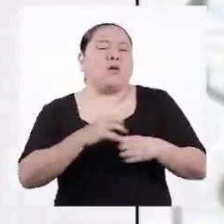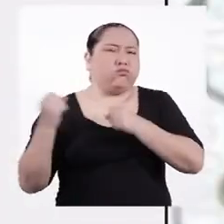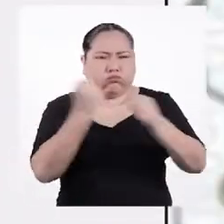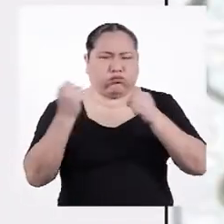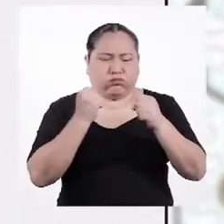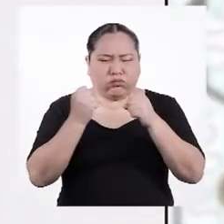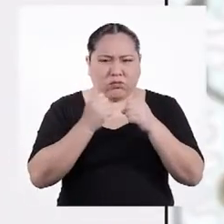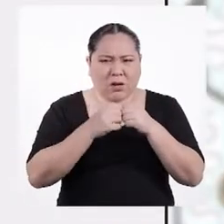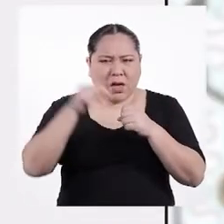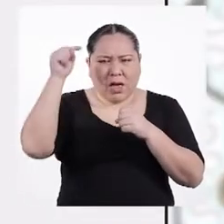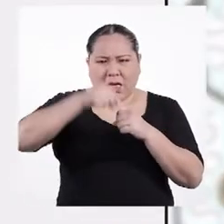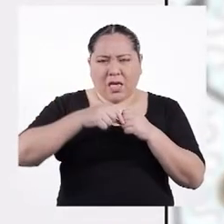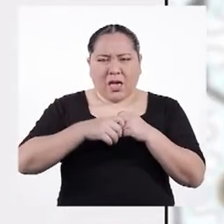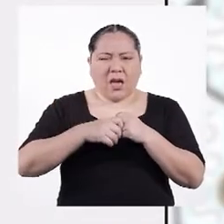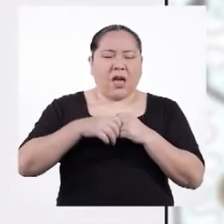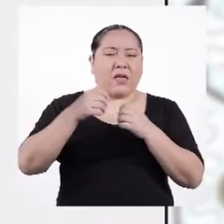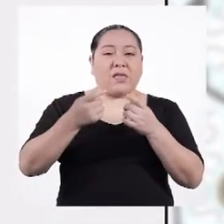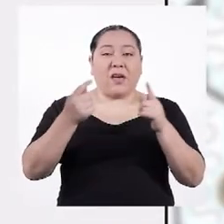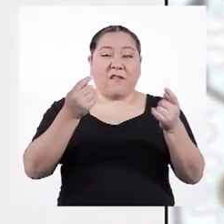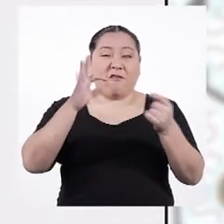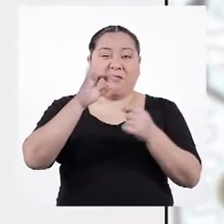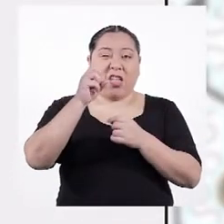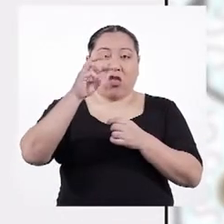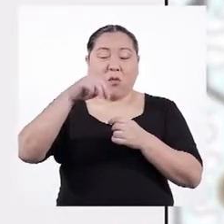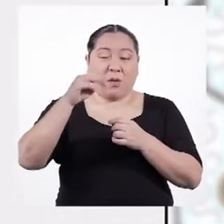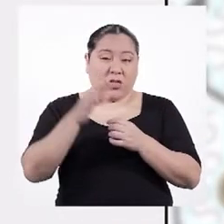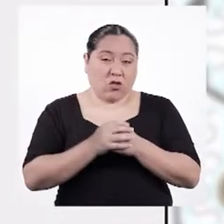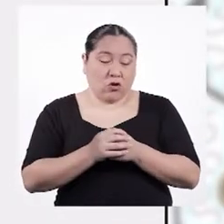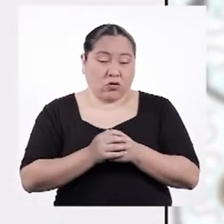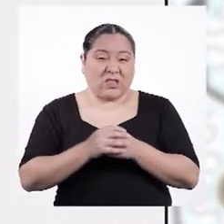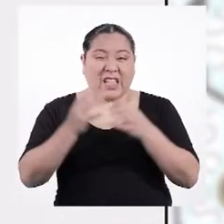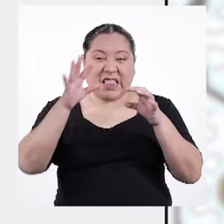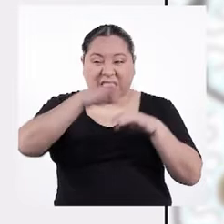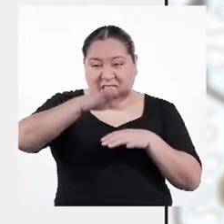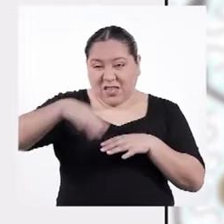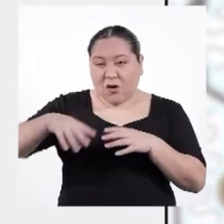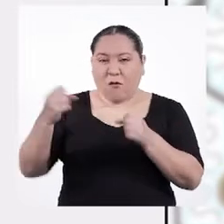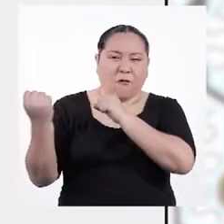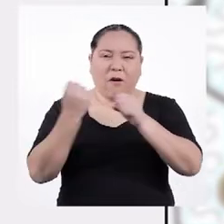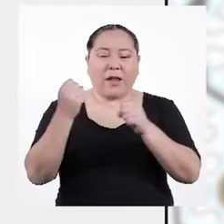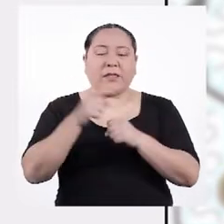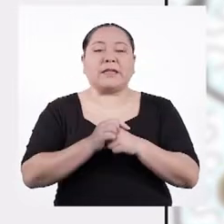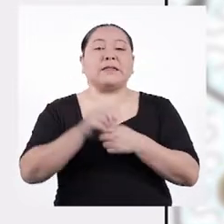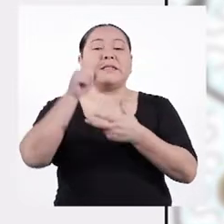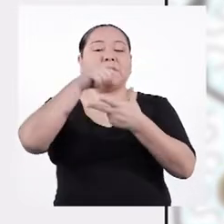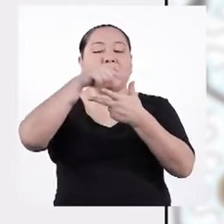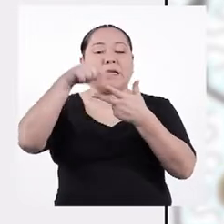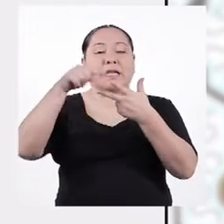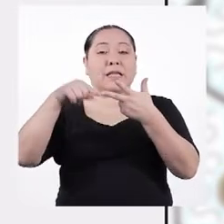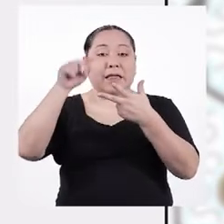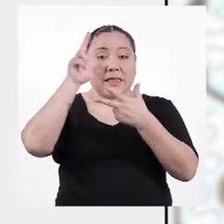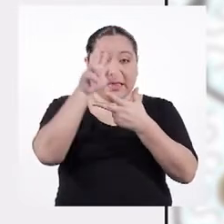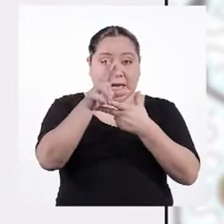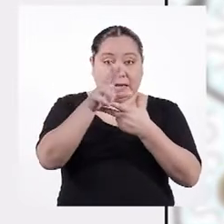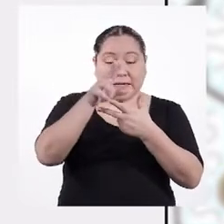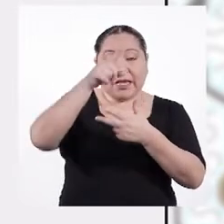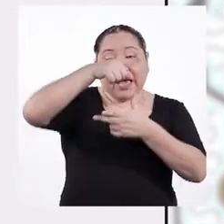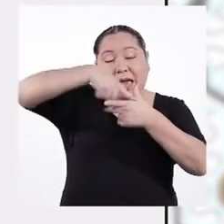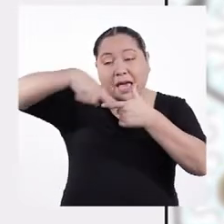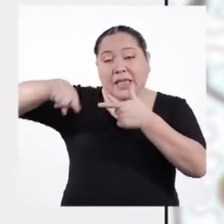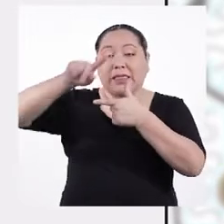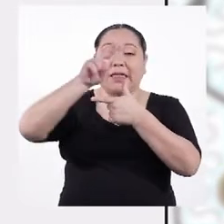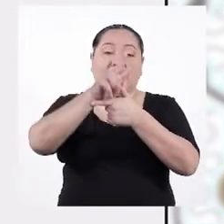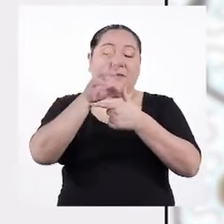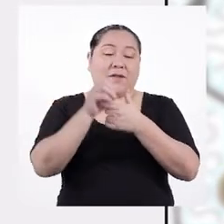ocurrieron? Ocurrieron 3 fenómenos del niño. Entonces dividimos 3 entre 20. Eso nos